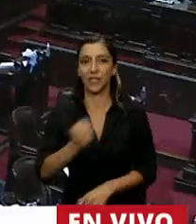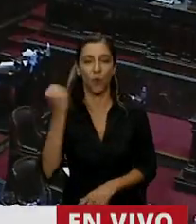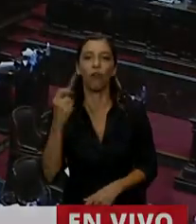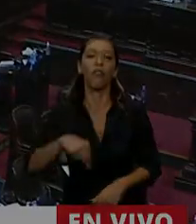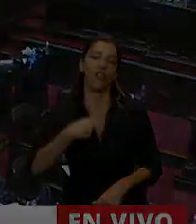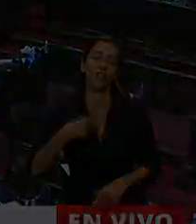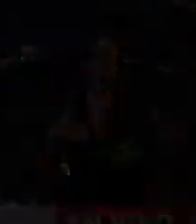diputado maestre